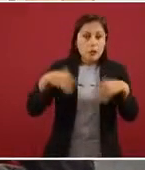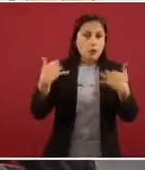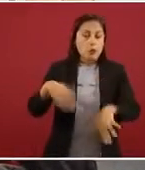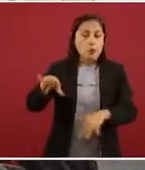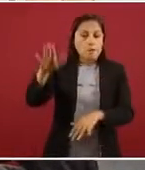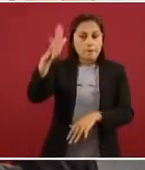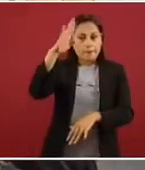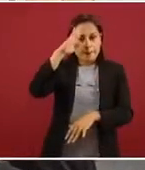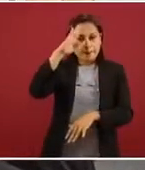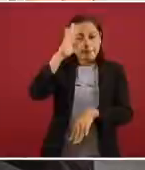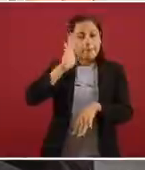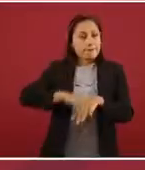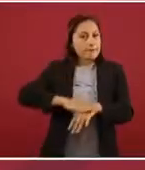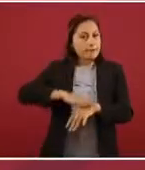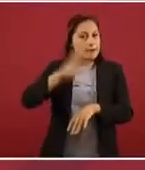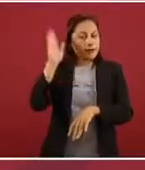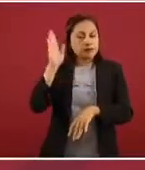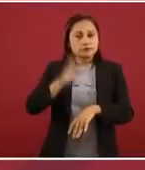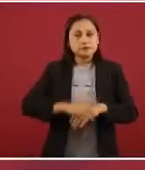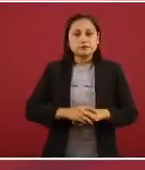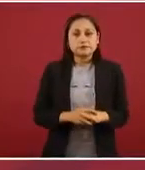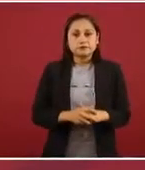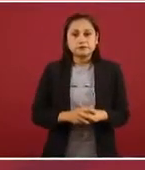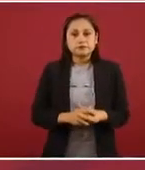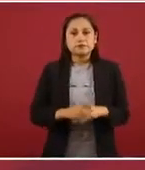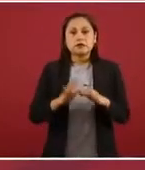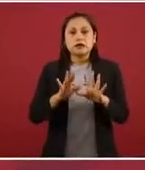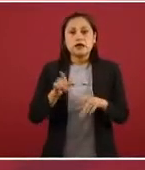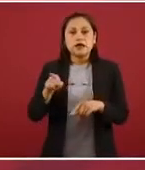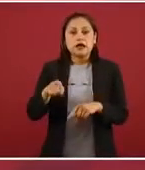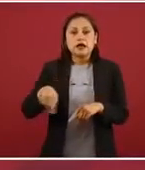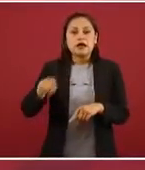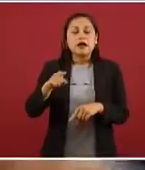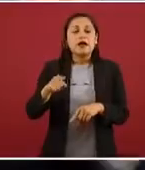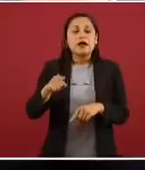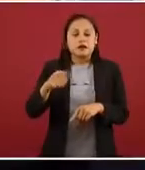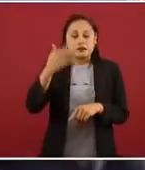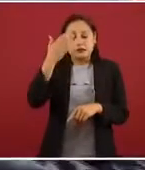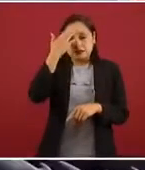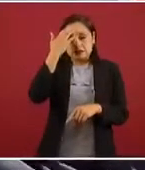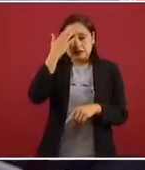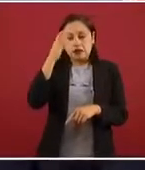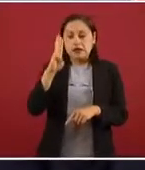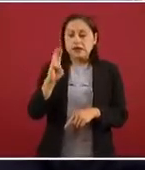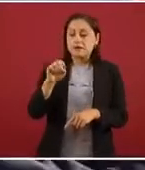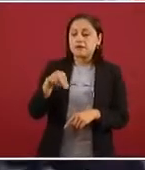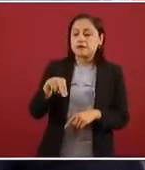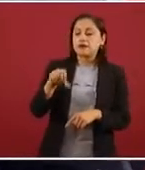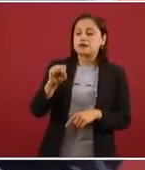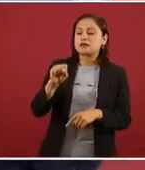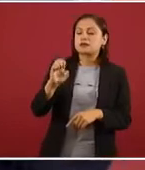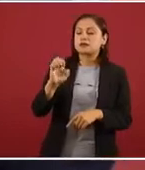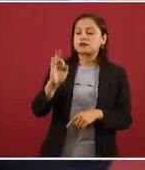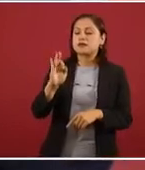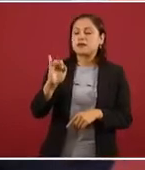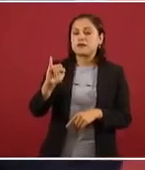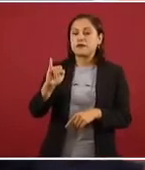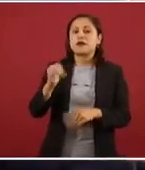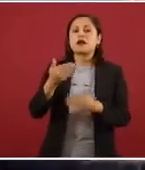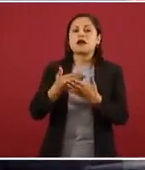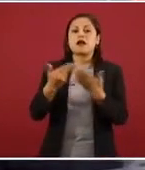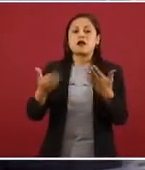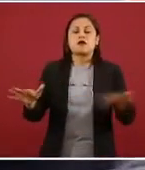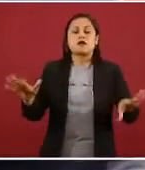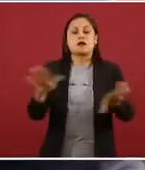Lo que dejaron, que se conocía como Bansefi, se convierte en Banco de Bienestar y pasa de 400